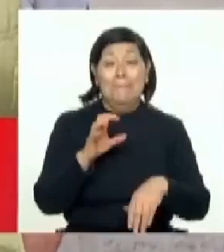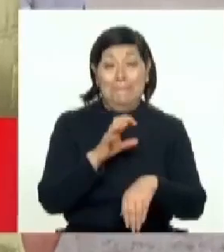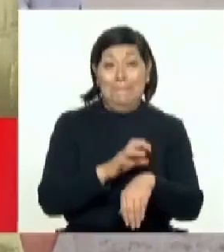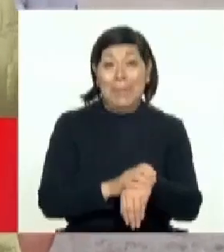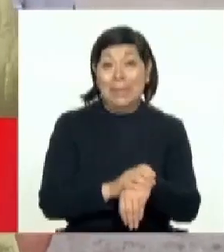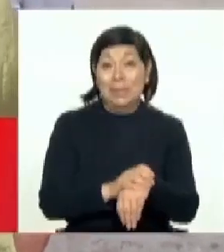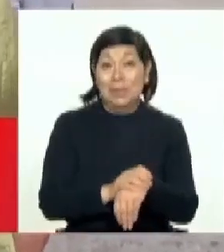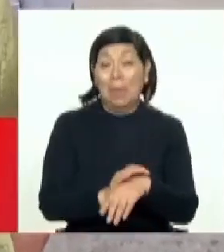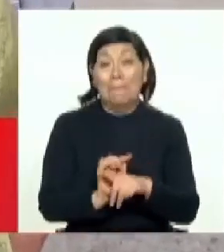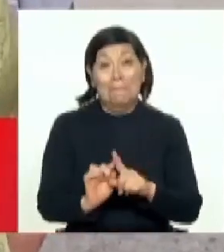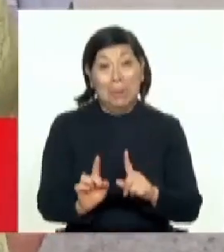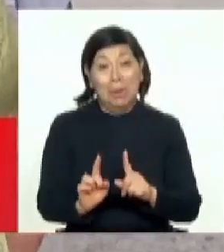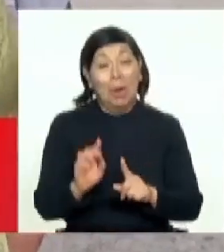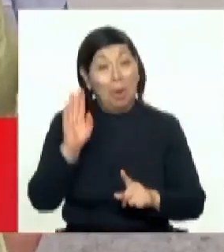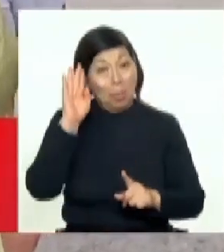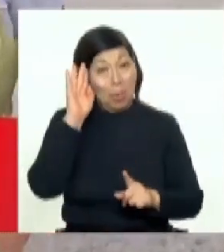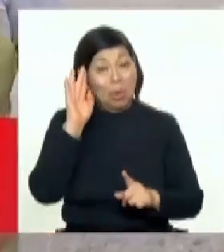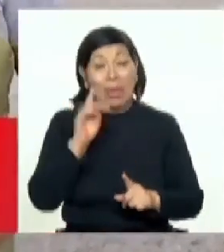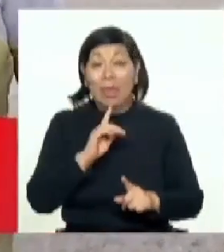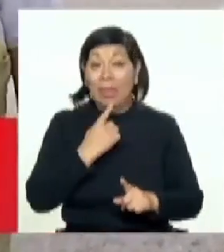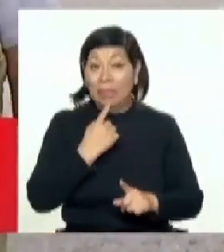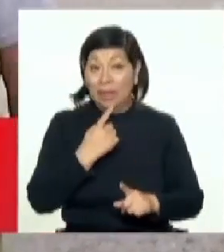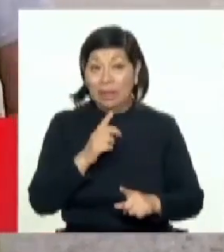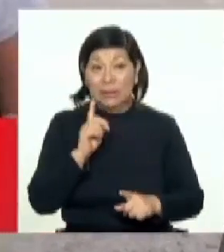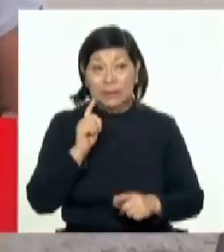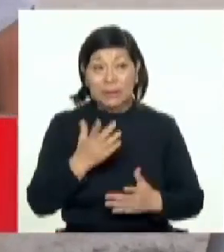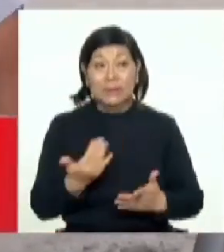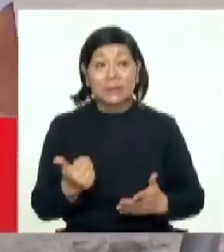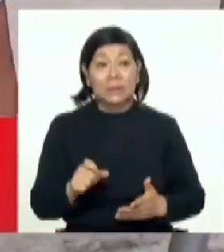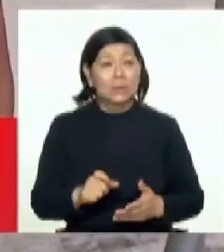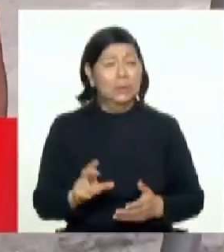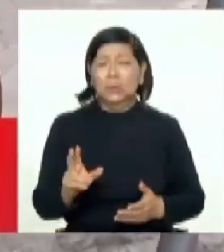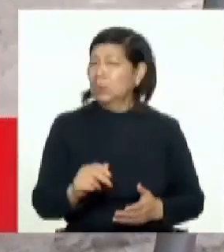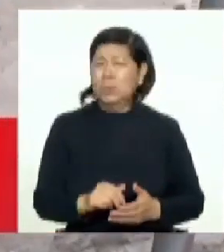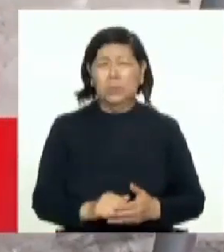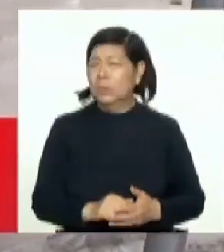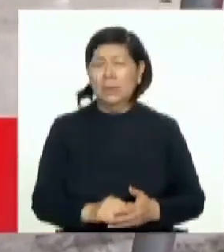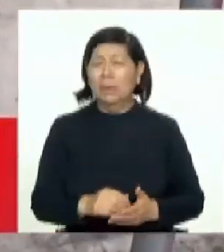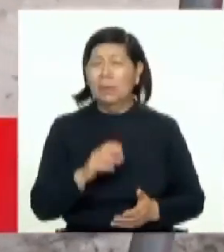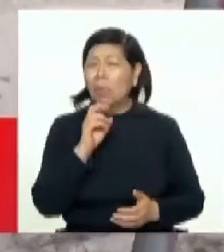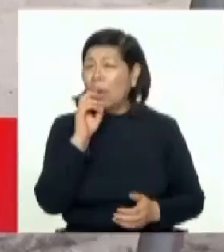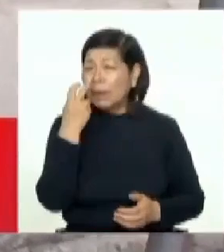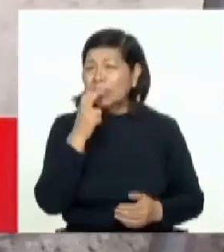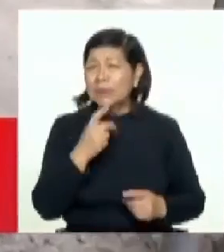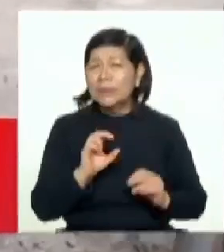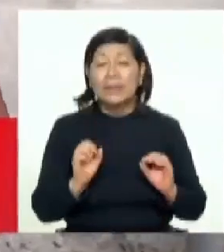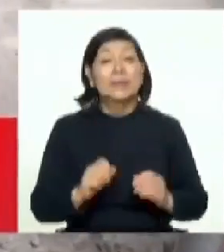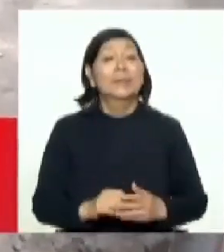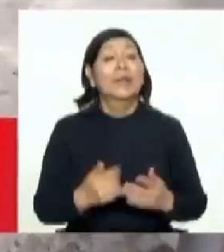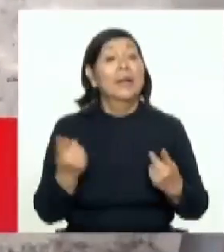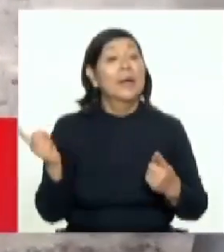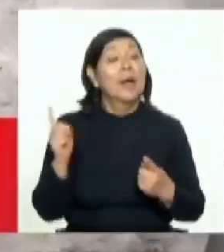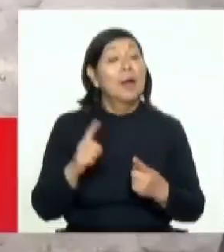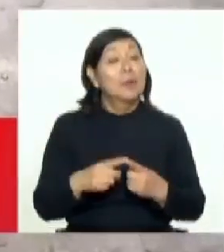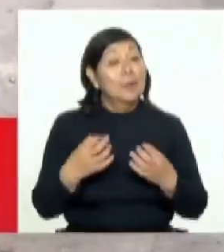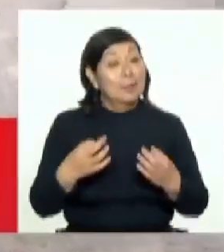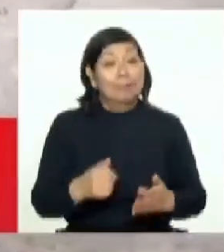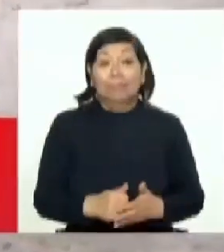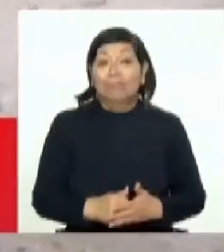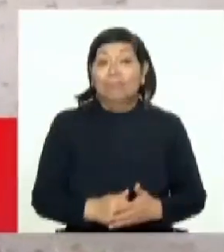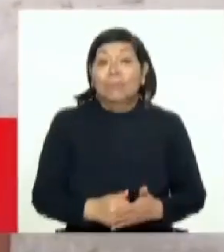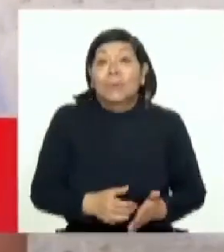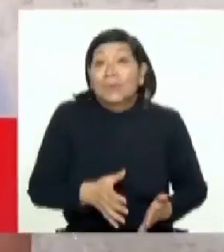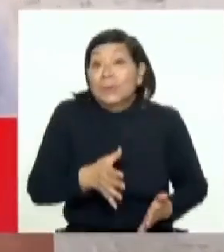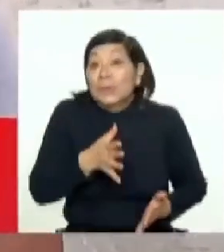Sin embargo, esto aparentemente la policía lo ha desmentido. ¿Ustedes han averiguado sobre eso, señora? No, nosotros no hemos averiguado. Y bueno, ahorita, de verdad le digo,